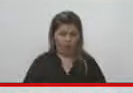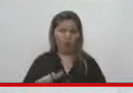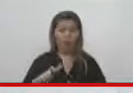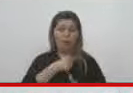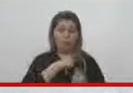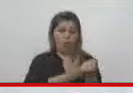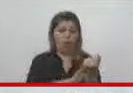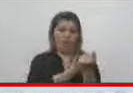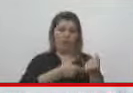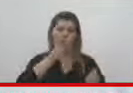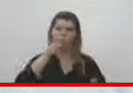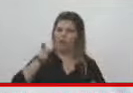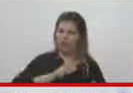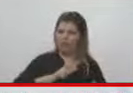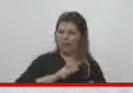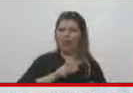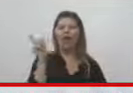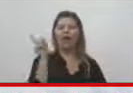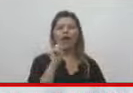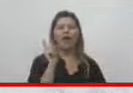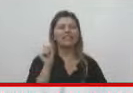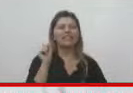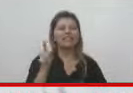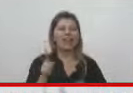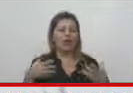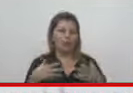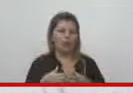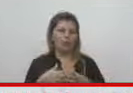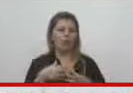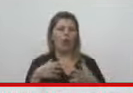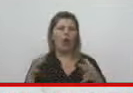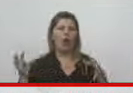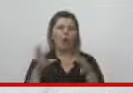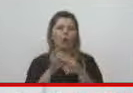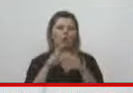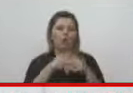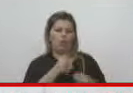Nacional. No es del Unión por la Patria, no, fue